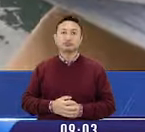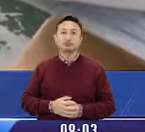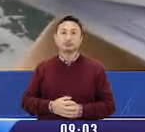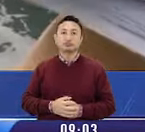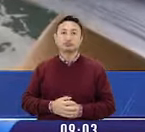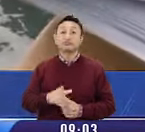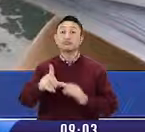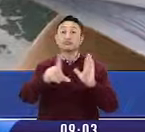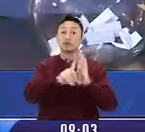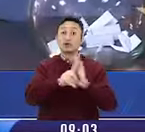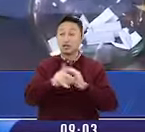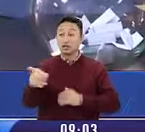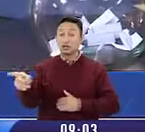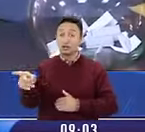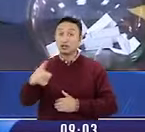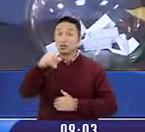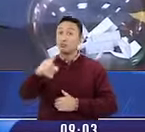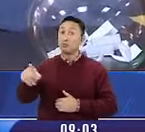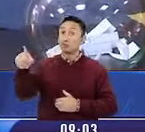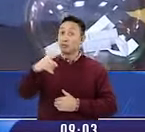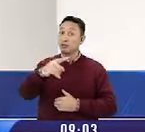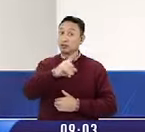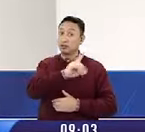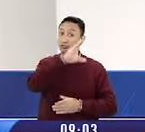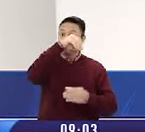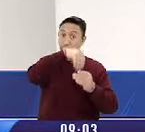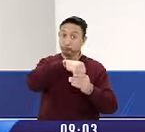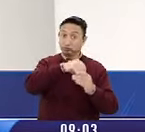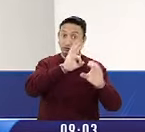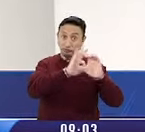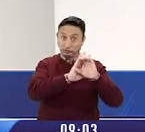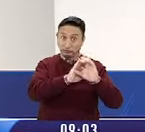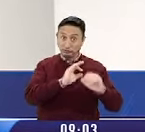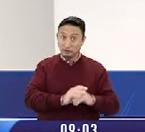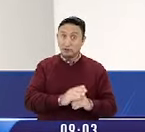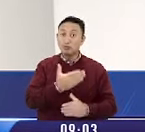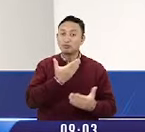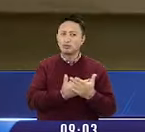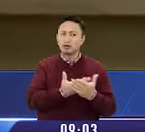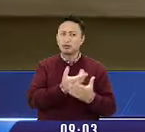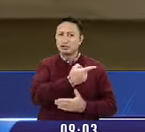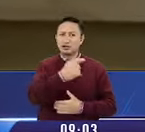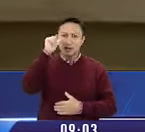prohíbe la ley para acceder a un cargo en el Consejo de Participación. Como prueba, se presentó